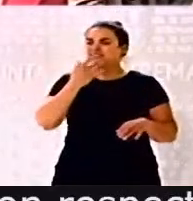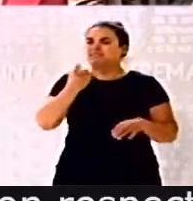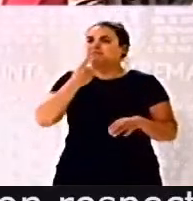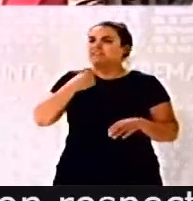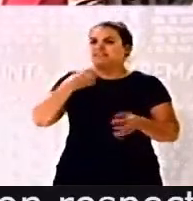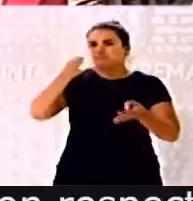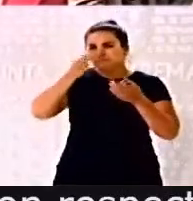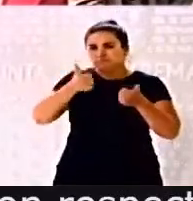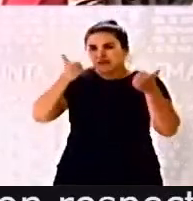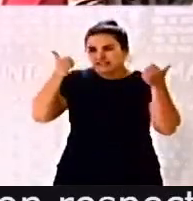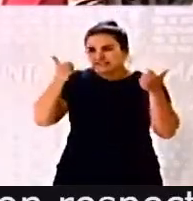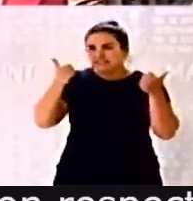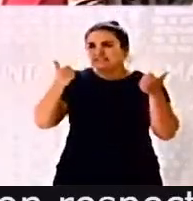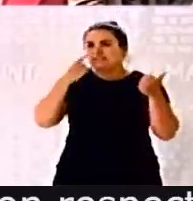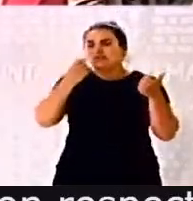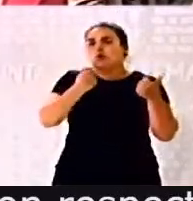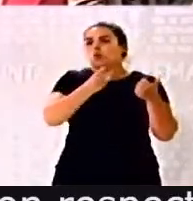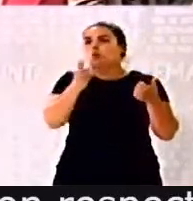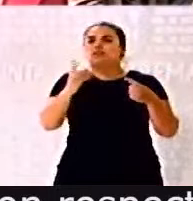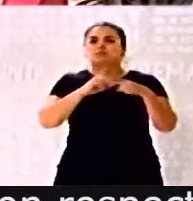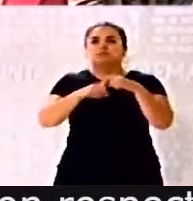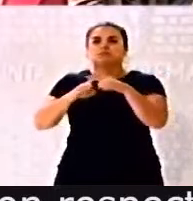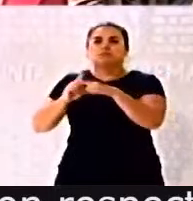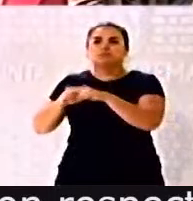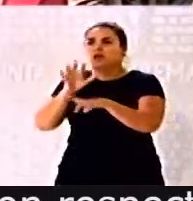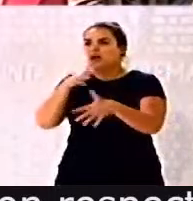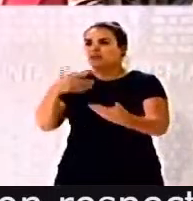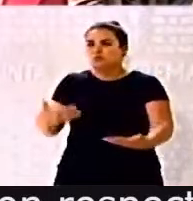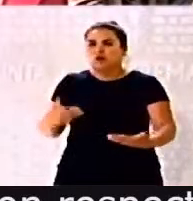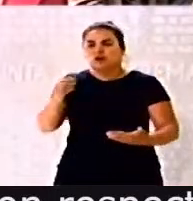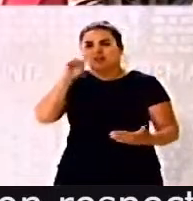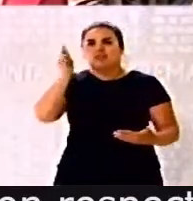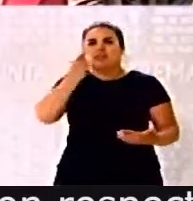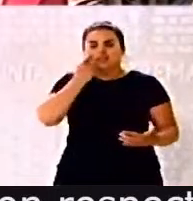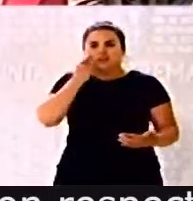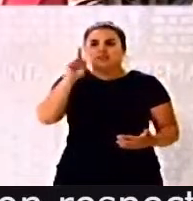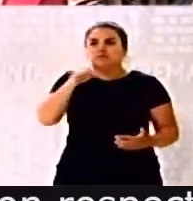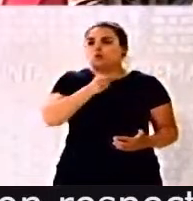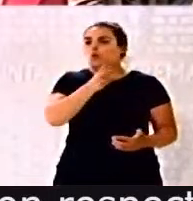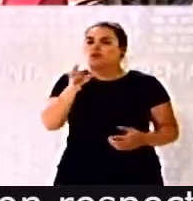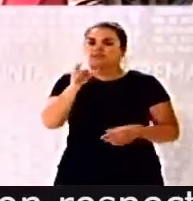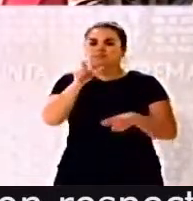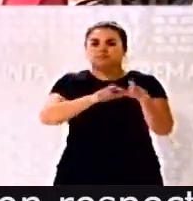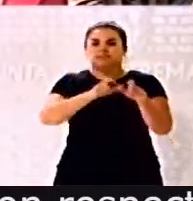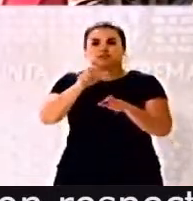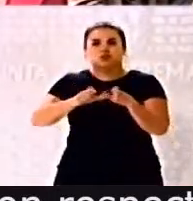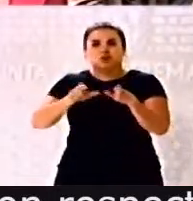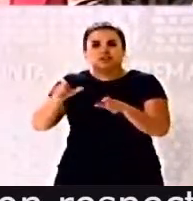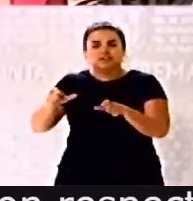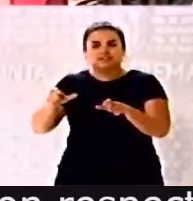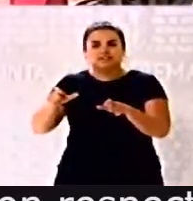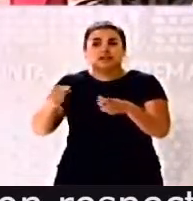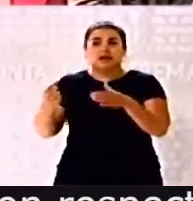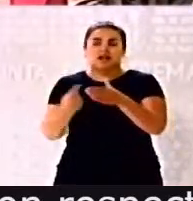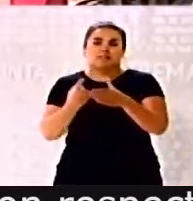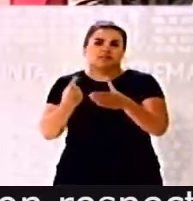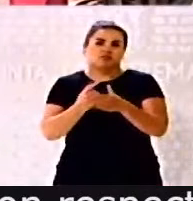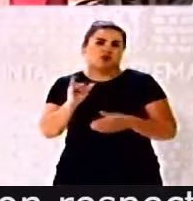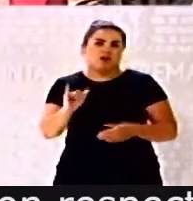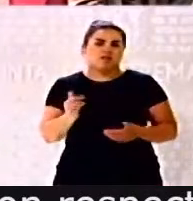concretar finalmente cuántos positivos a día de hoy tenemos detectados y cuántas personas habría en